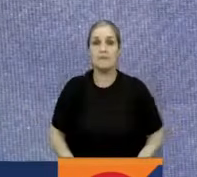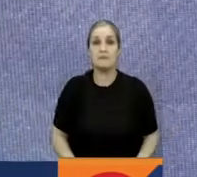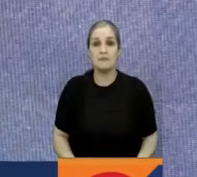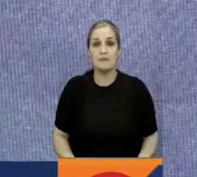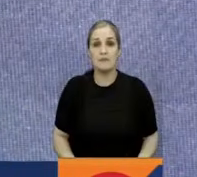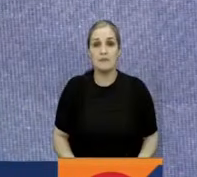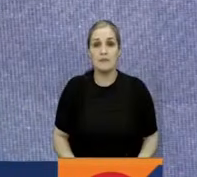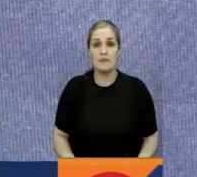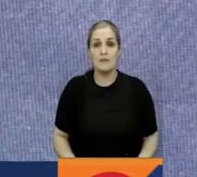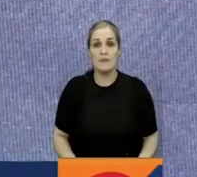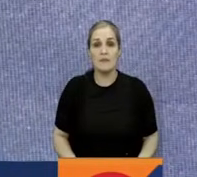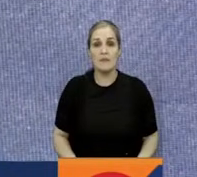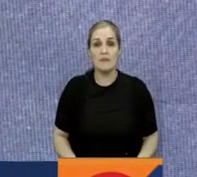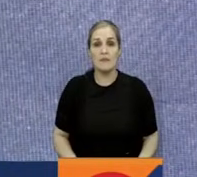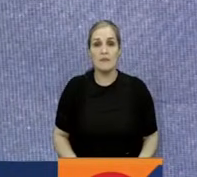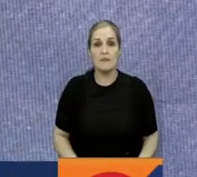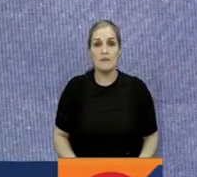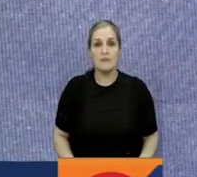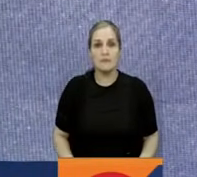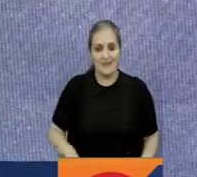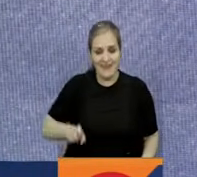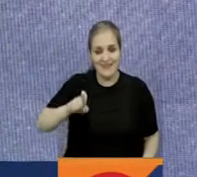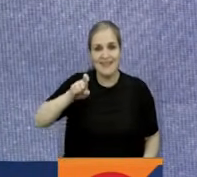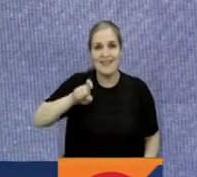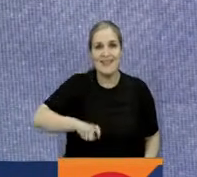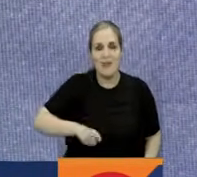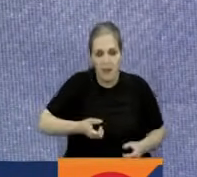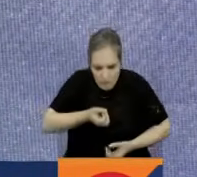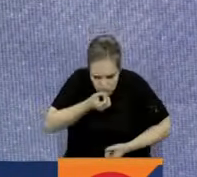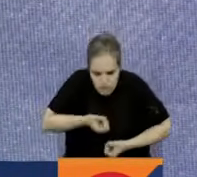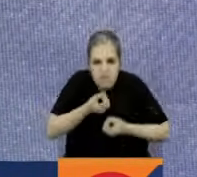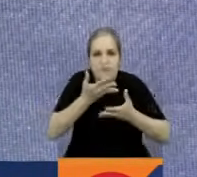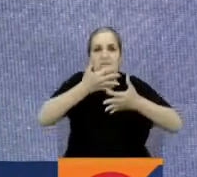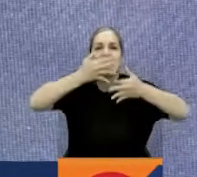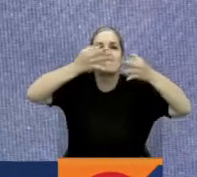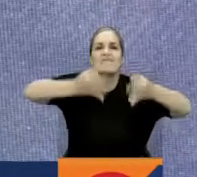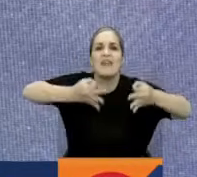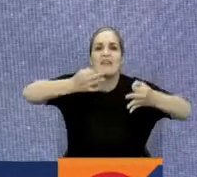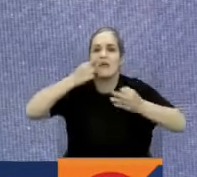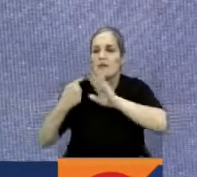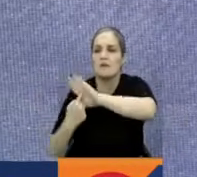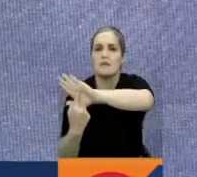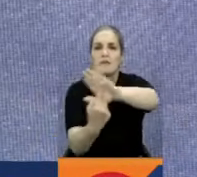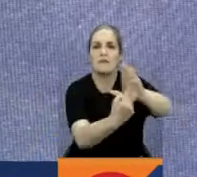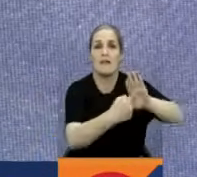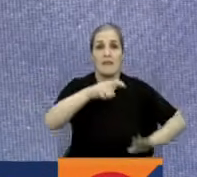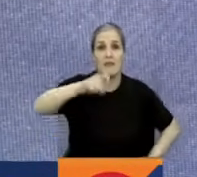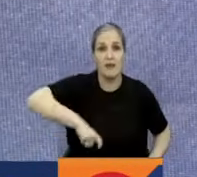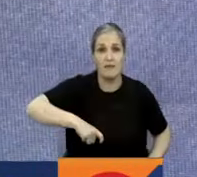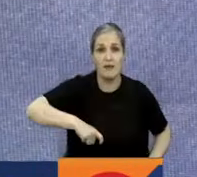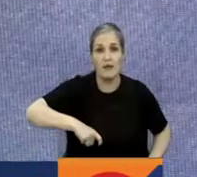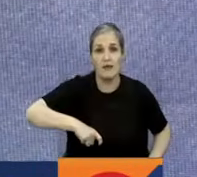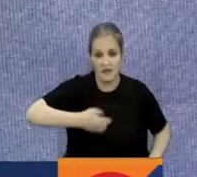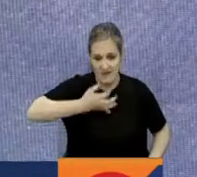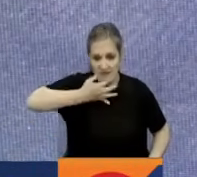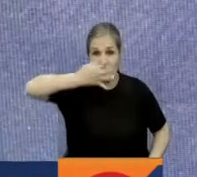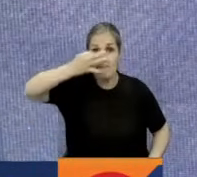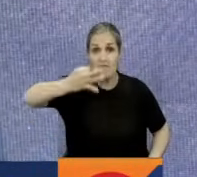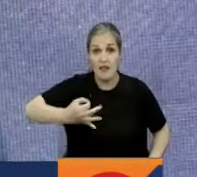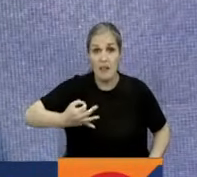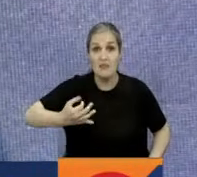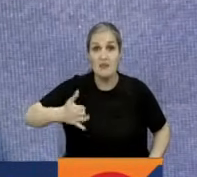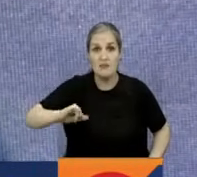lograr es que salga a relucir la verdad. Y la verdad está